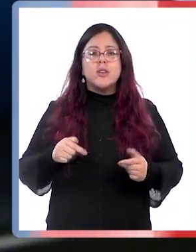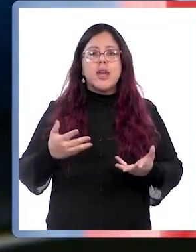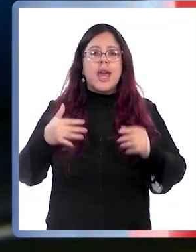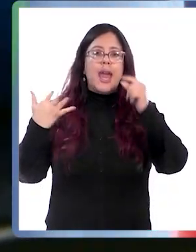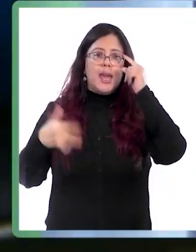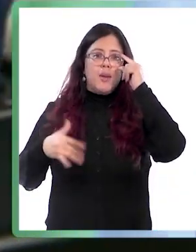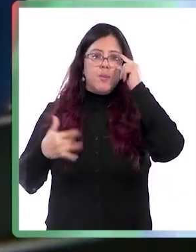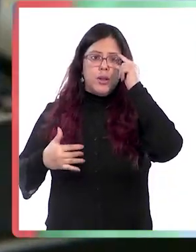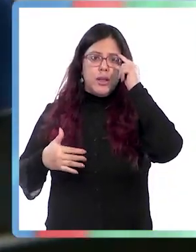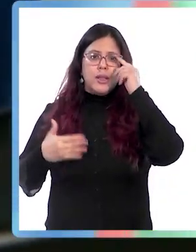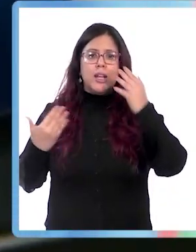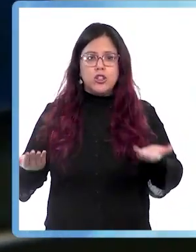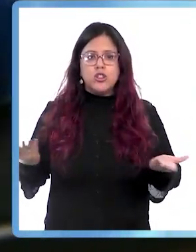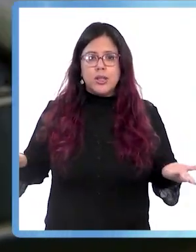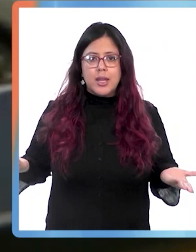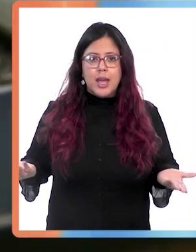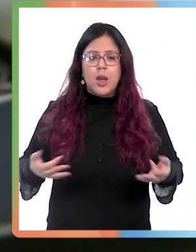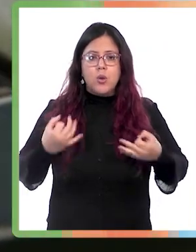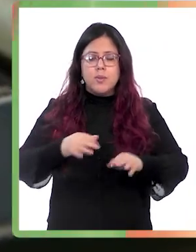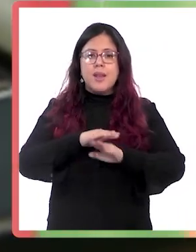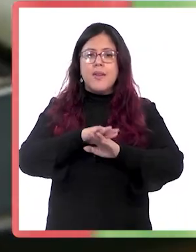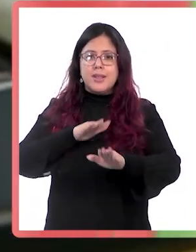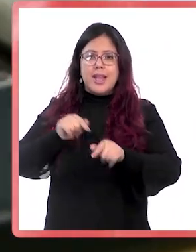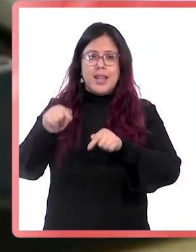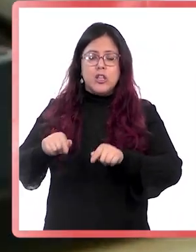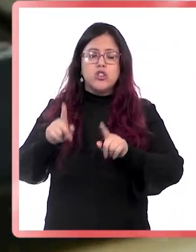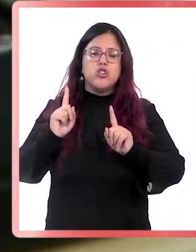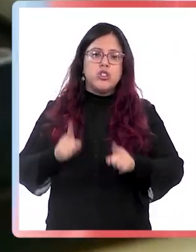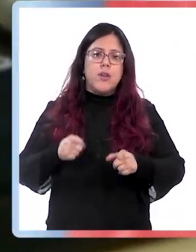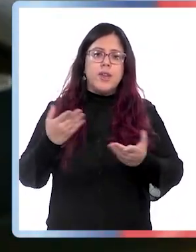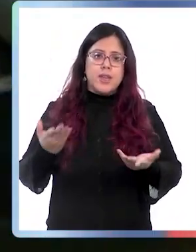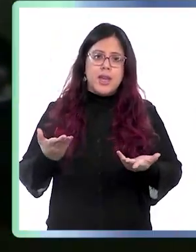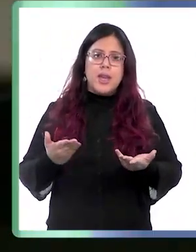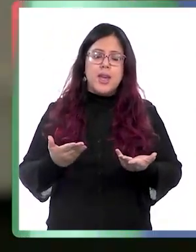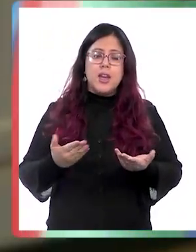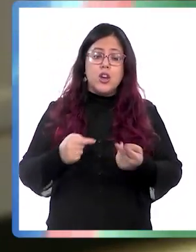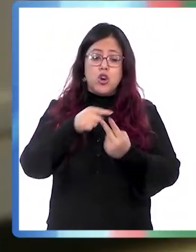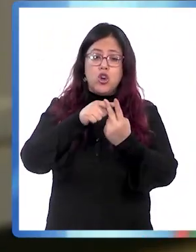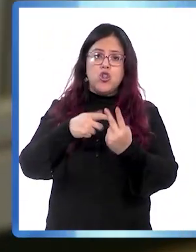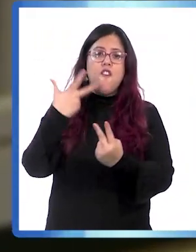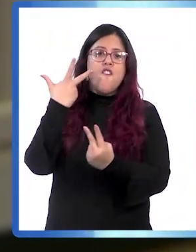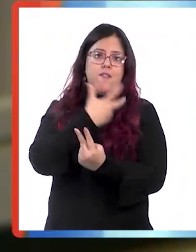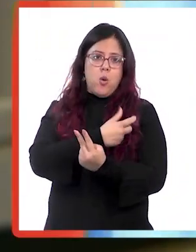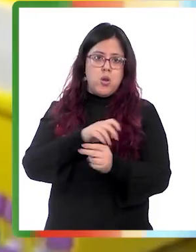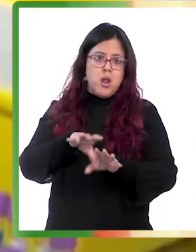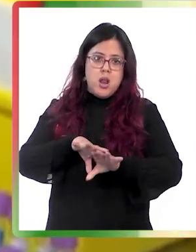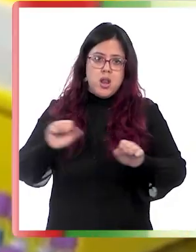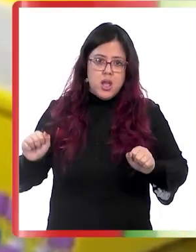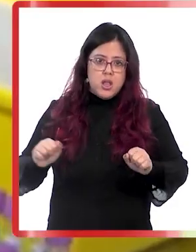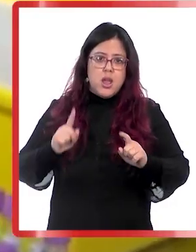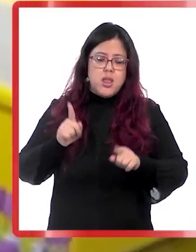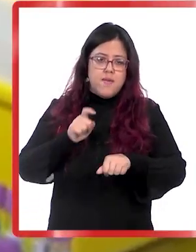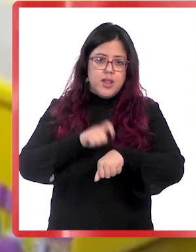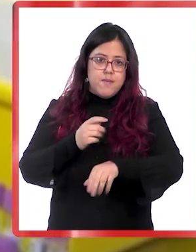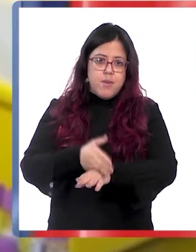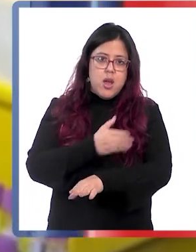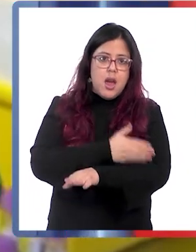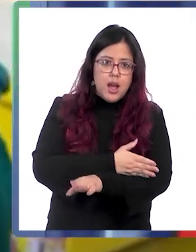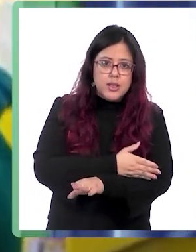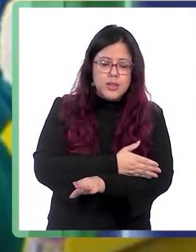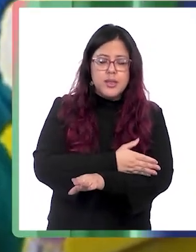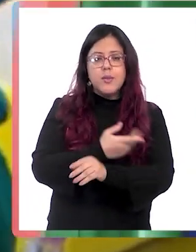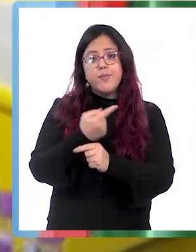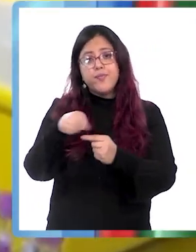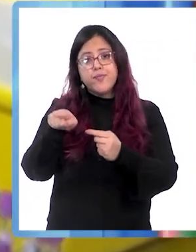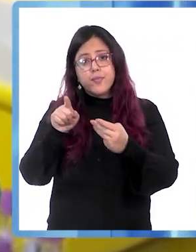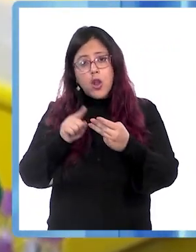digamos. Entonces, en el fondo, para evitar esas cosas, uno debería ir con las 2 dosis de vacuna, entonces hay que empezar con tiempo la vacunación. Y lo otro,